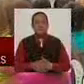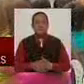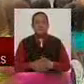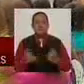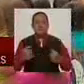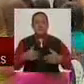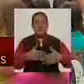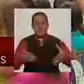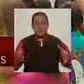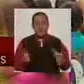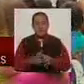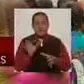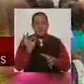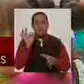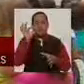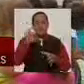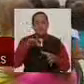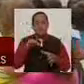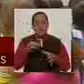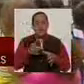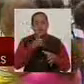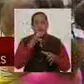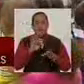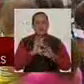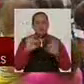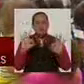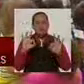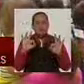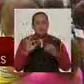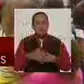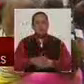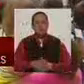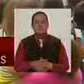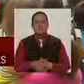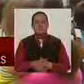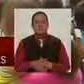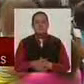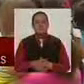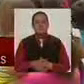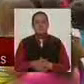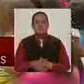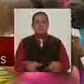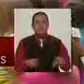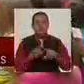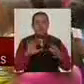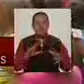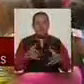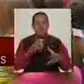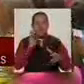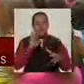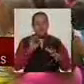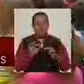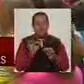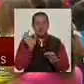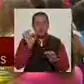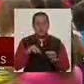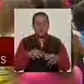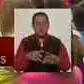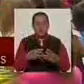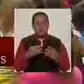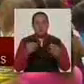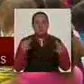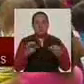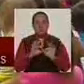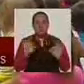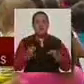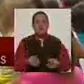con pastillas para poder tratar el agua y convertirla en agua segura. Muy importante porque